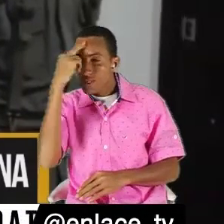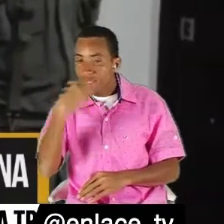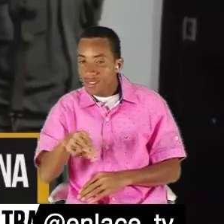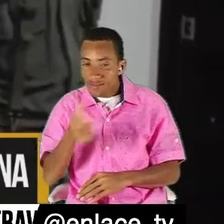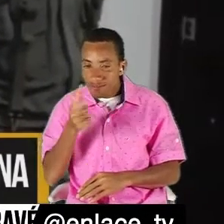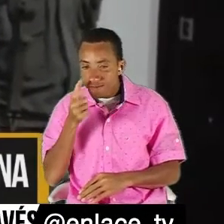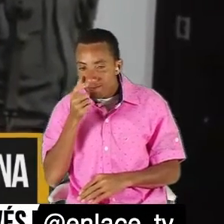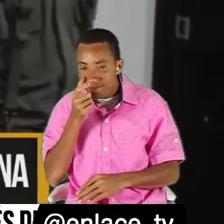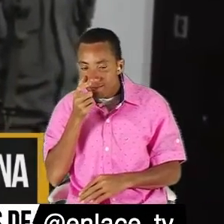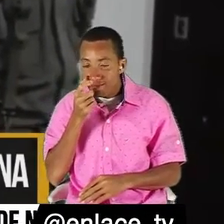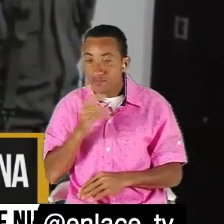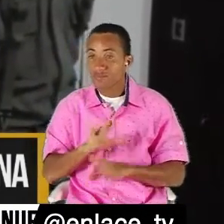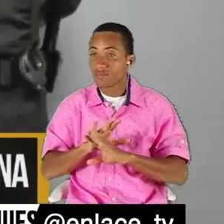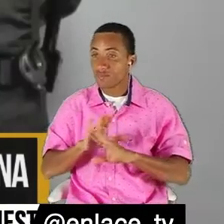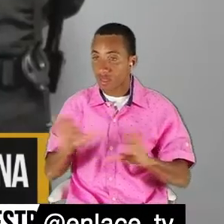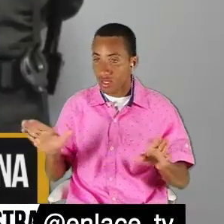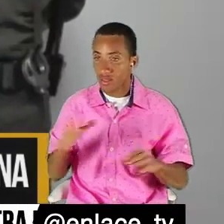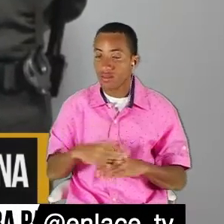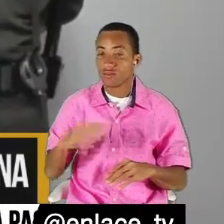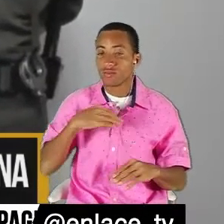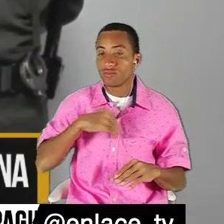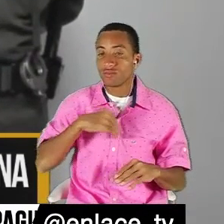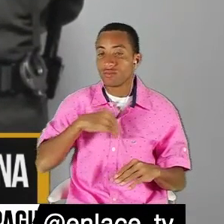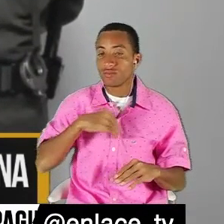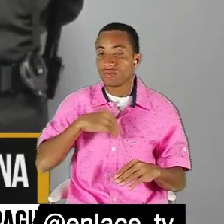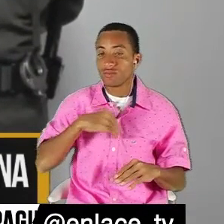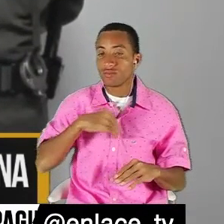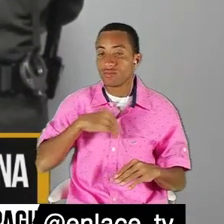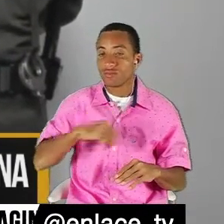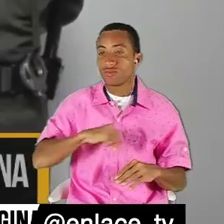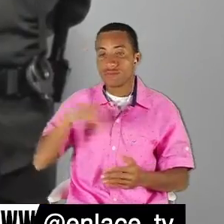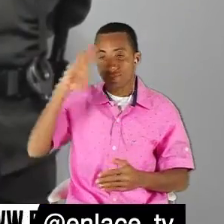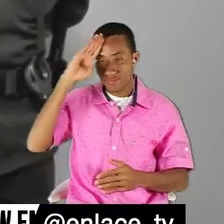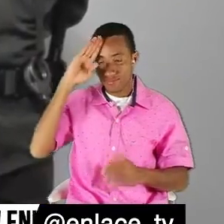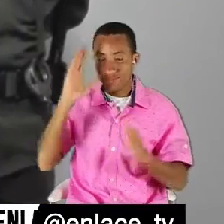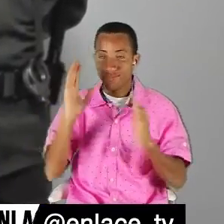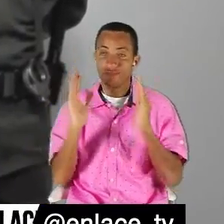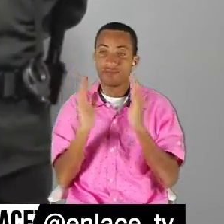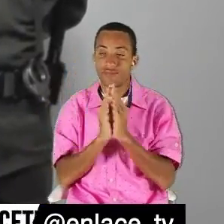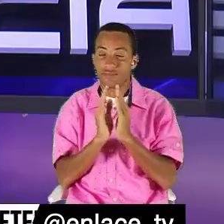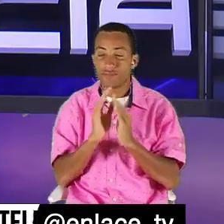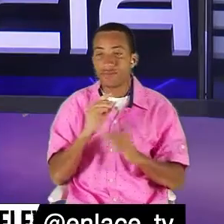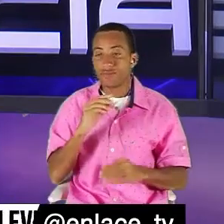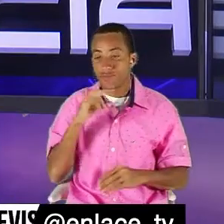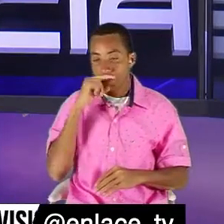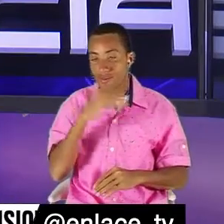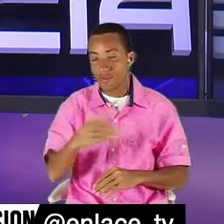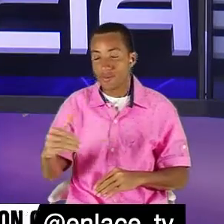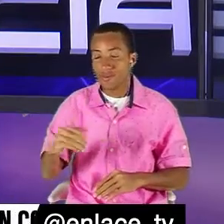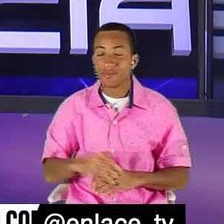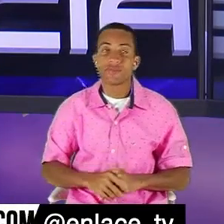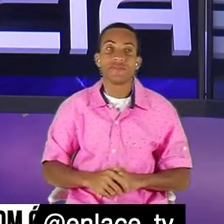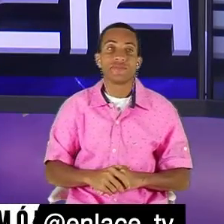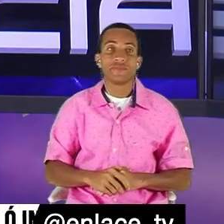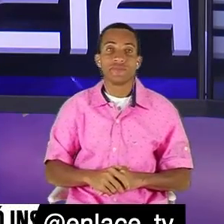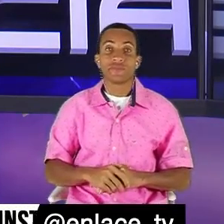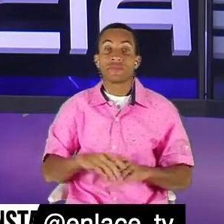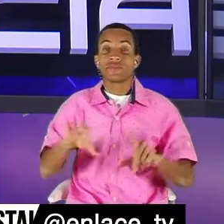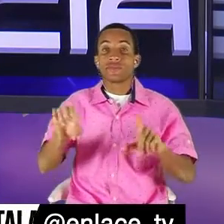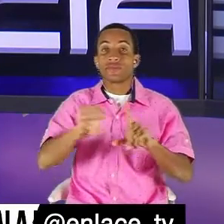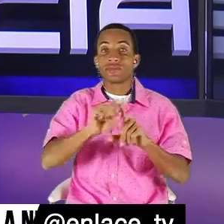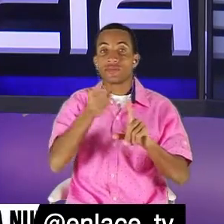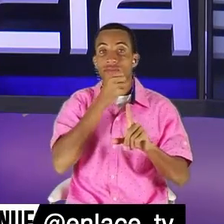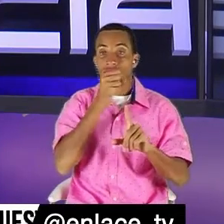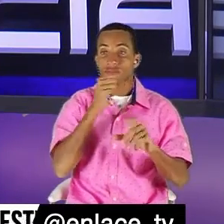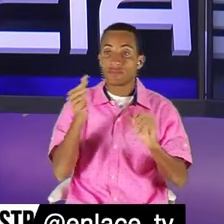afectada le fueron restablecidos sus derechos a través de la Policía de Infancia y Adolescencia. Que Enlace Noticias